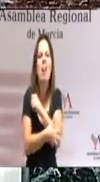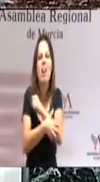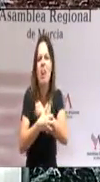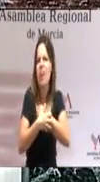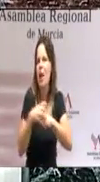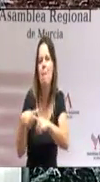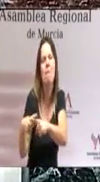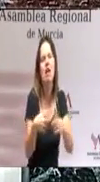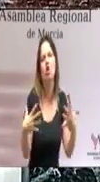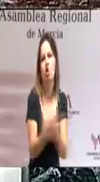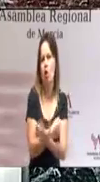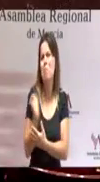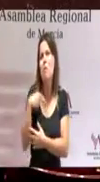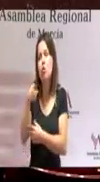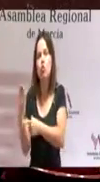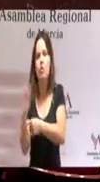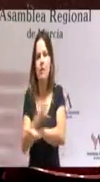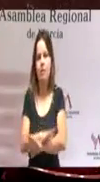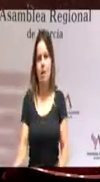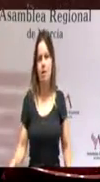todos. Eso es lo que usted representa.